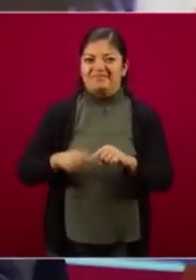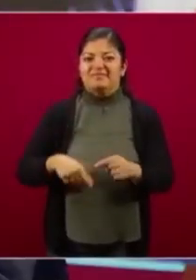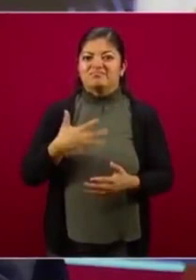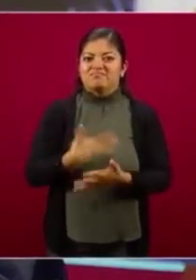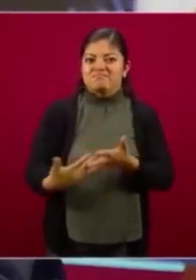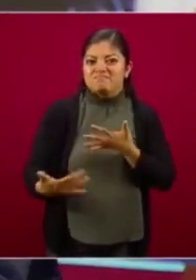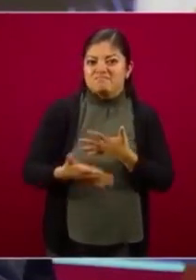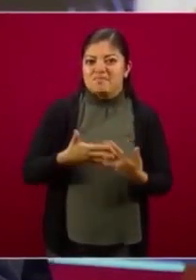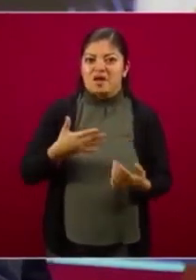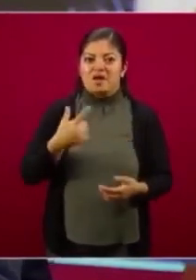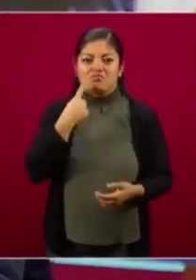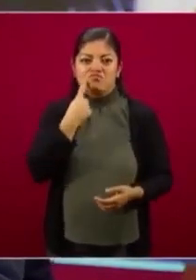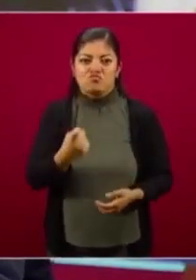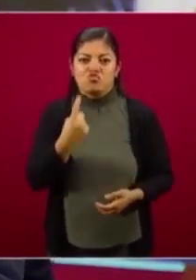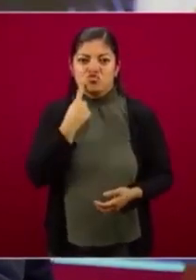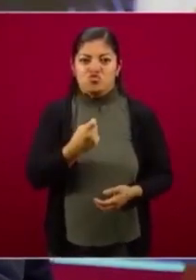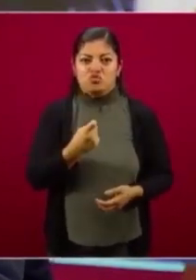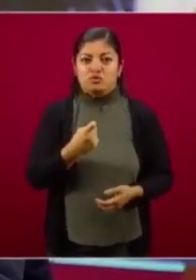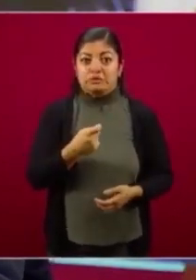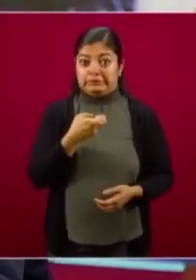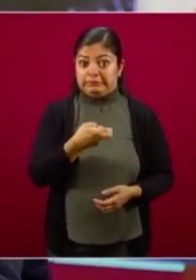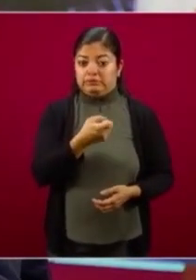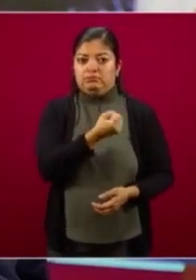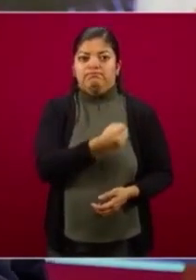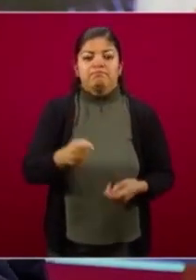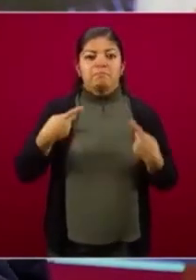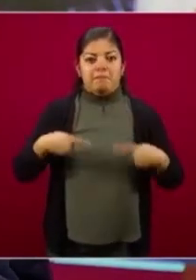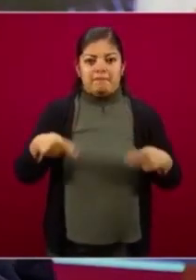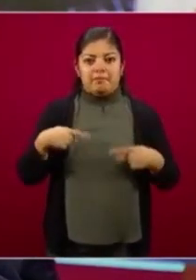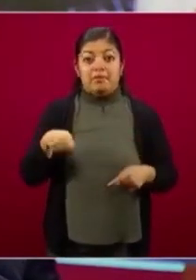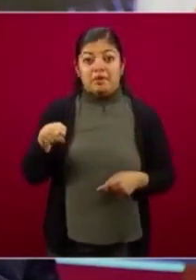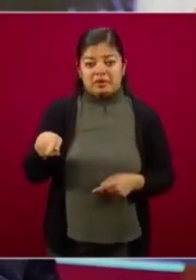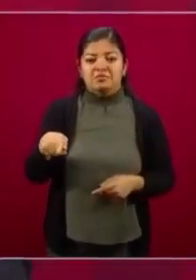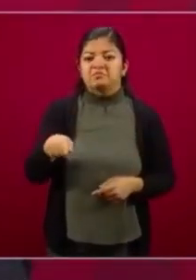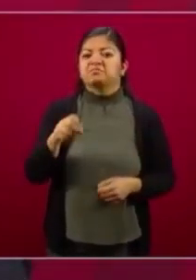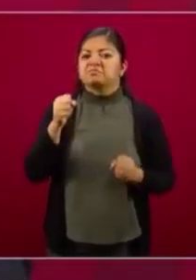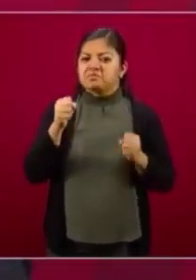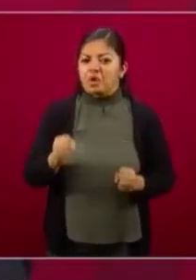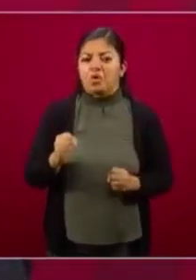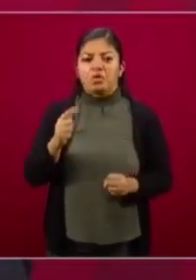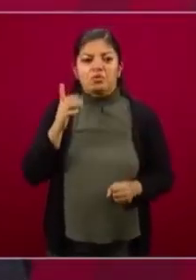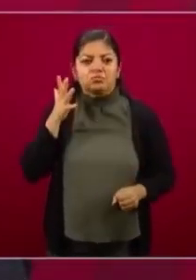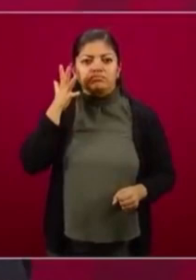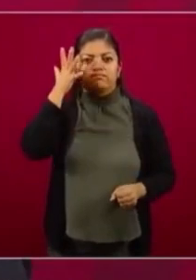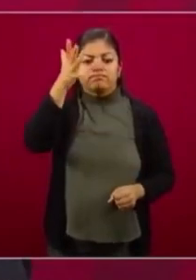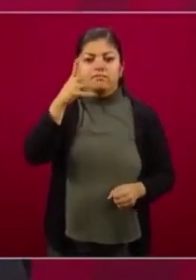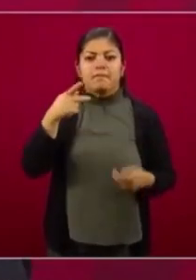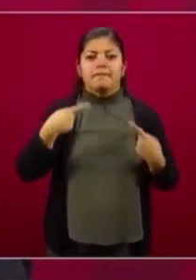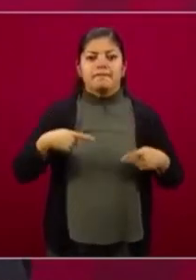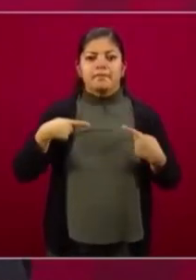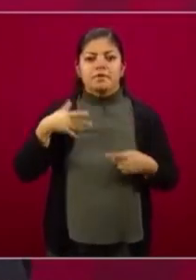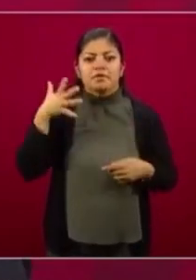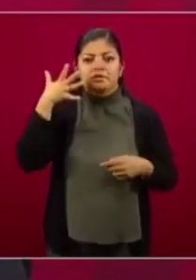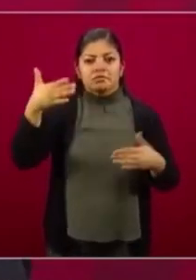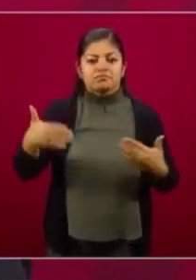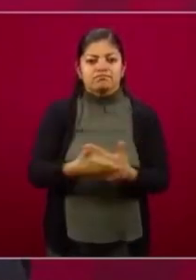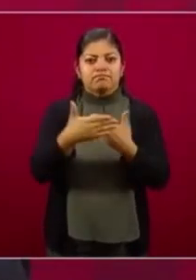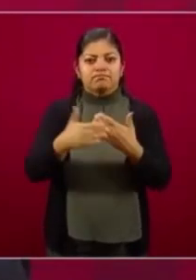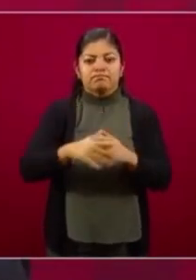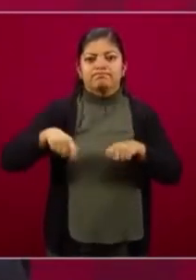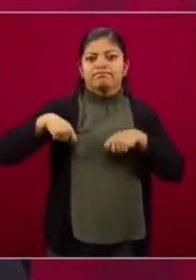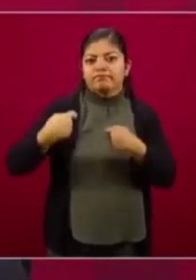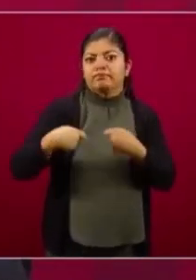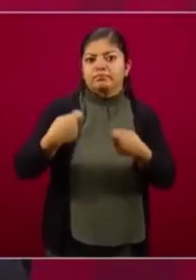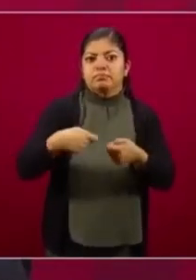y con la conciencia de que son obras que permitirán a las nuevas generaciones de esas regiones crecer en